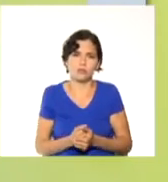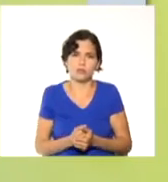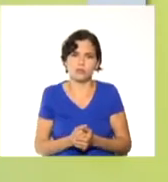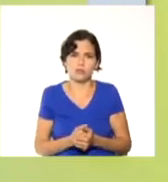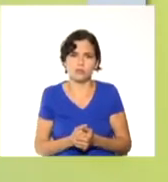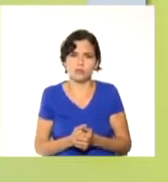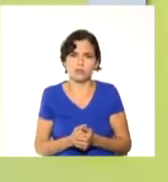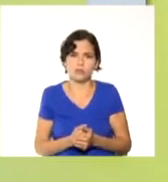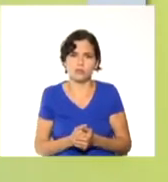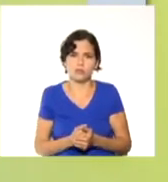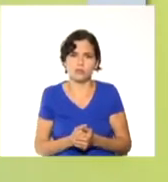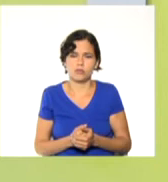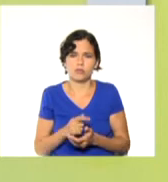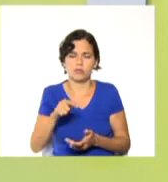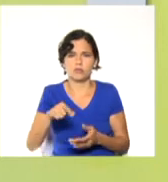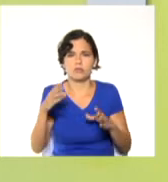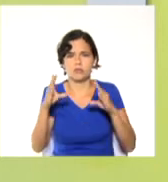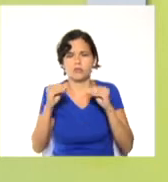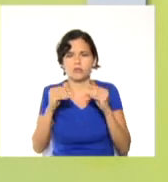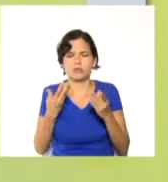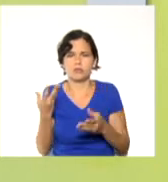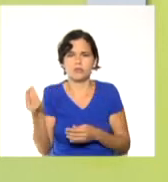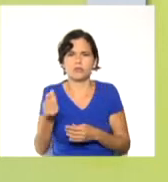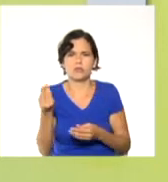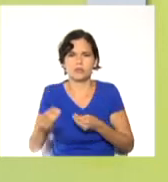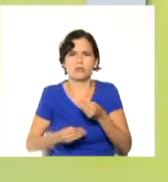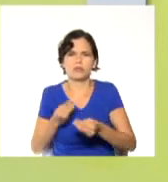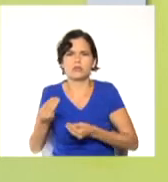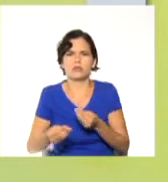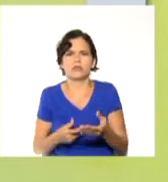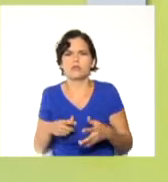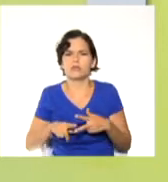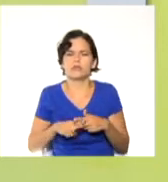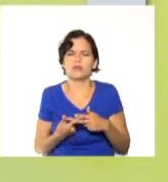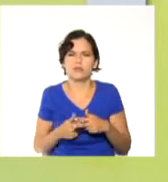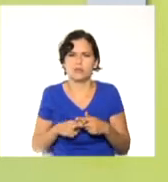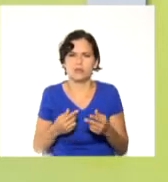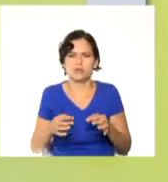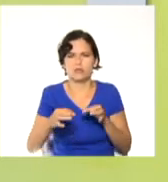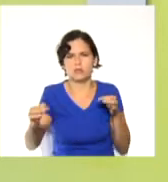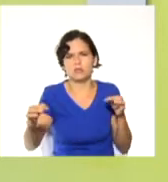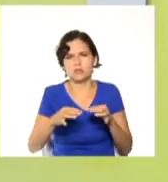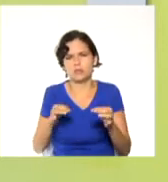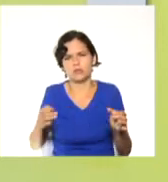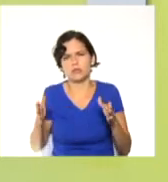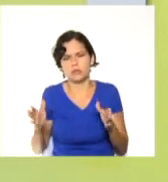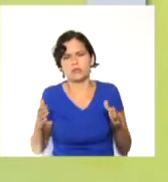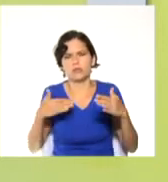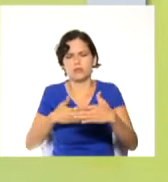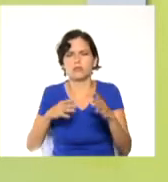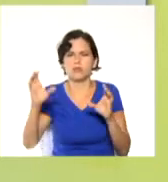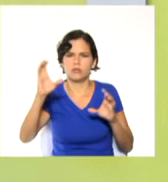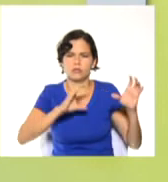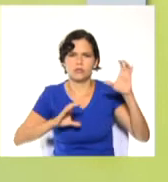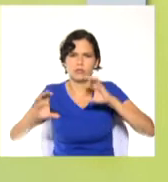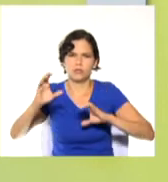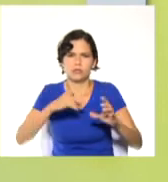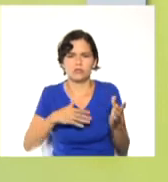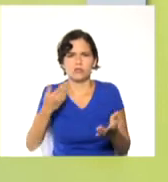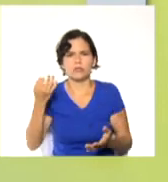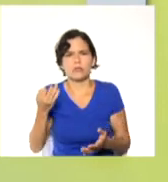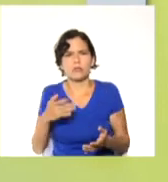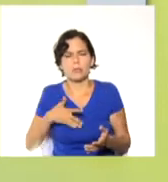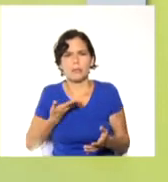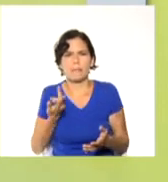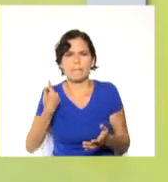vivencial. Ahora hablemos de cómo elaborar instrumentos de medición para nuestra caja de ciencias. Si bien es cierto que en la casa podríamos